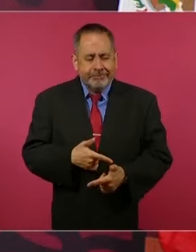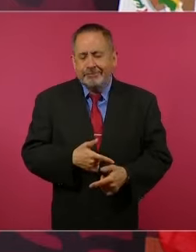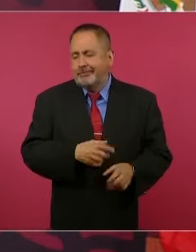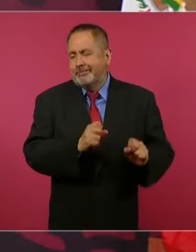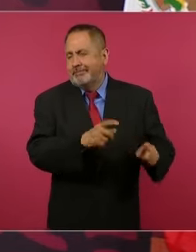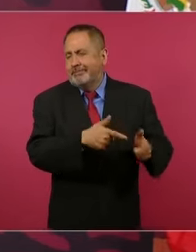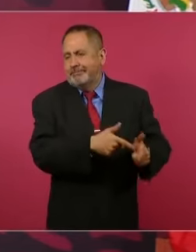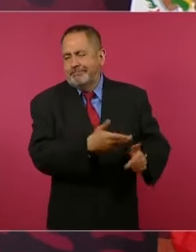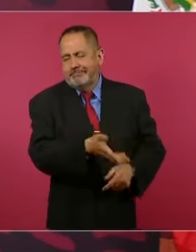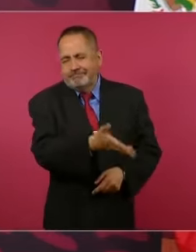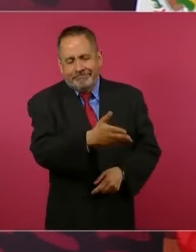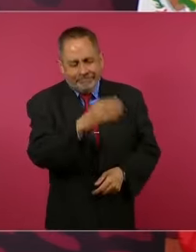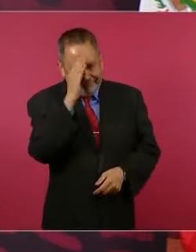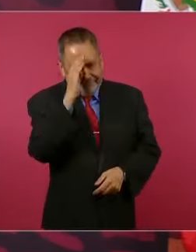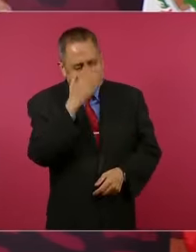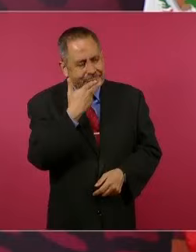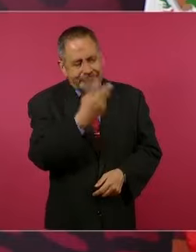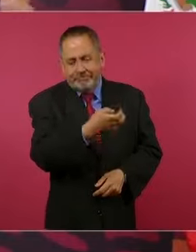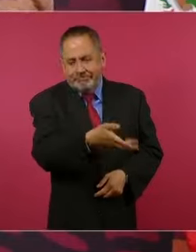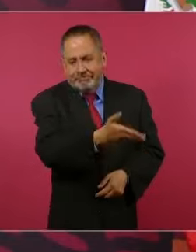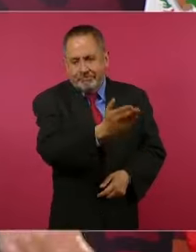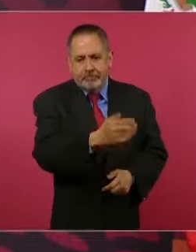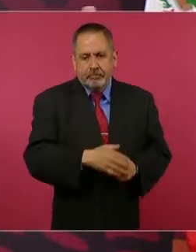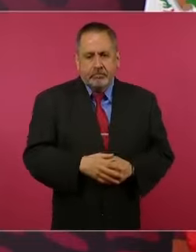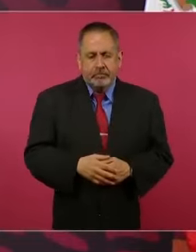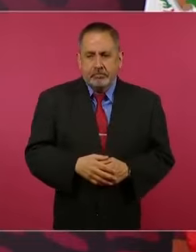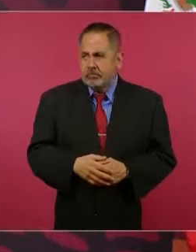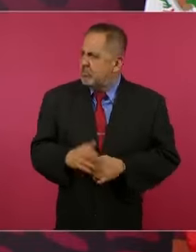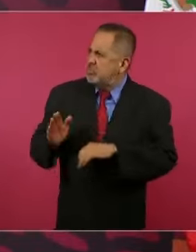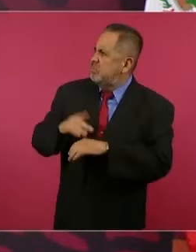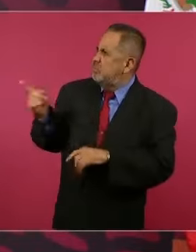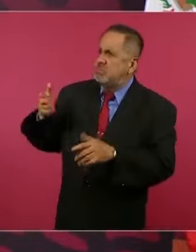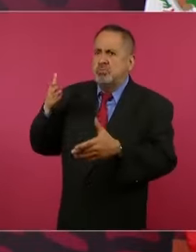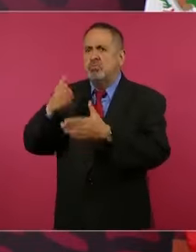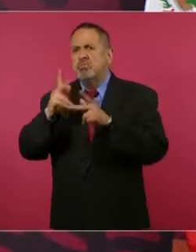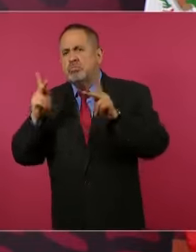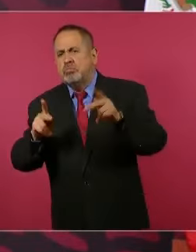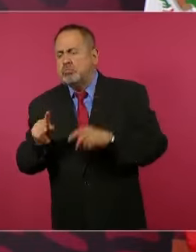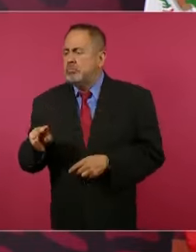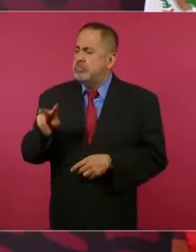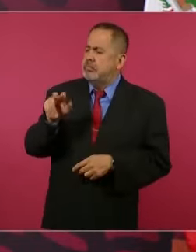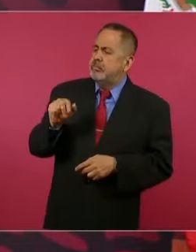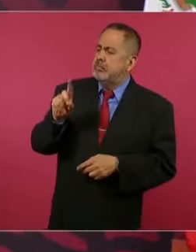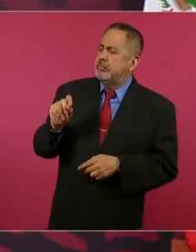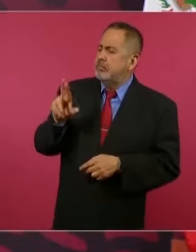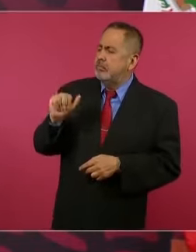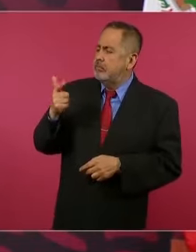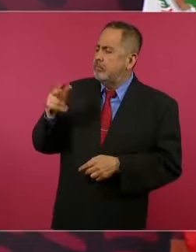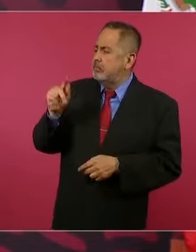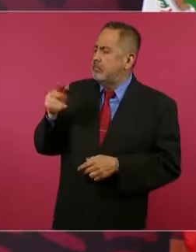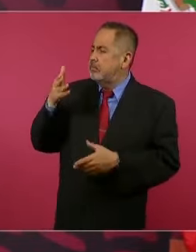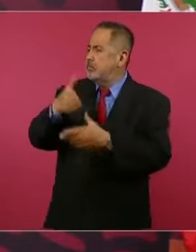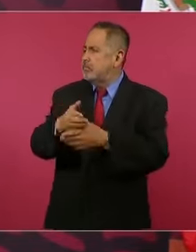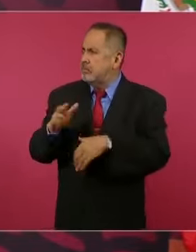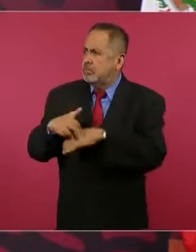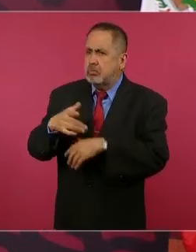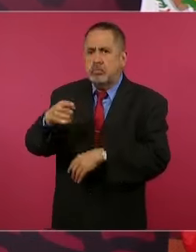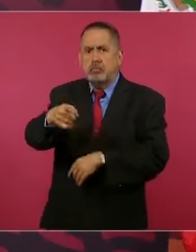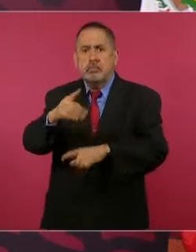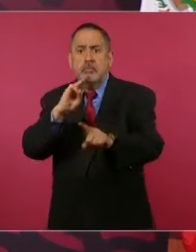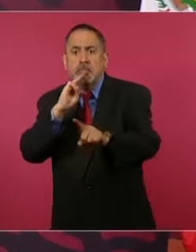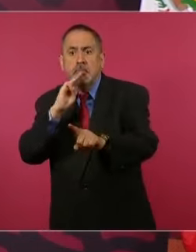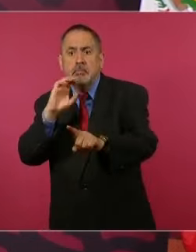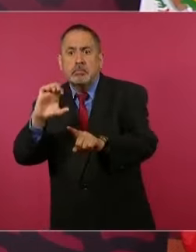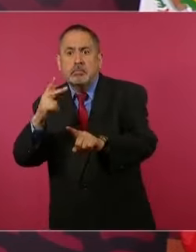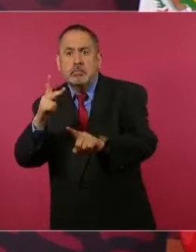así que por qué voy aadir a guato y que por saludé a la